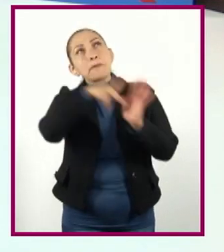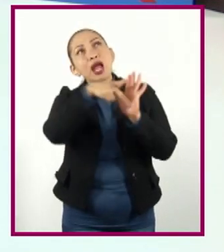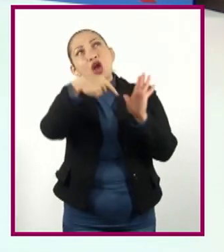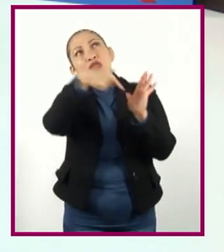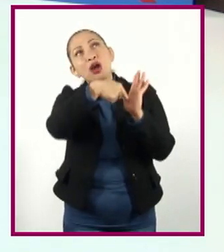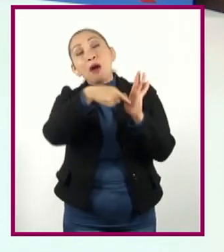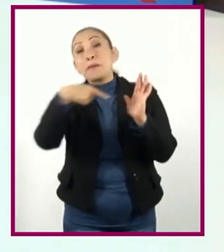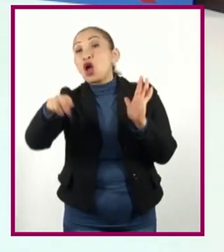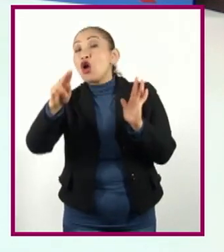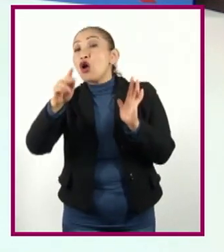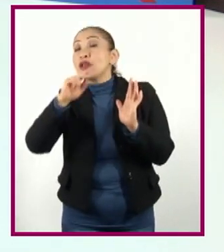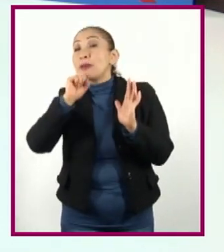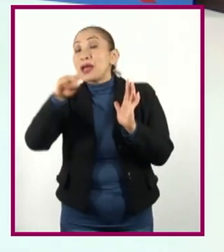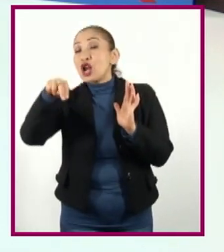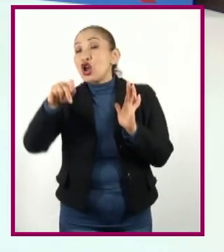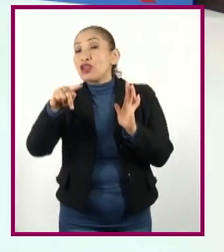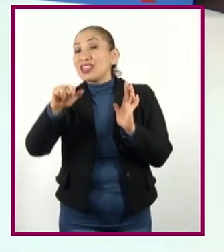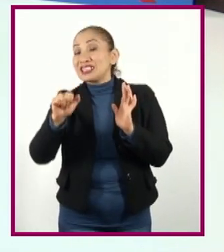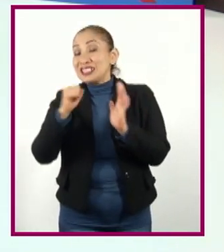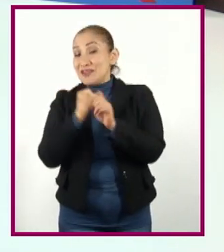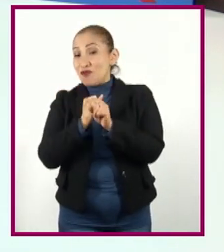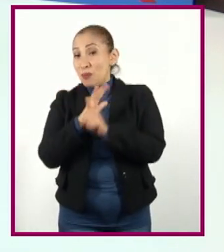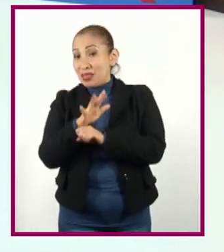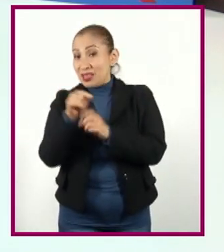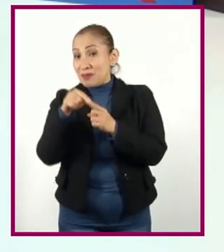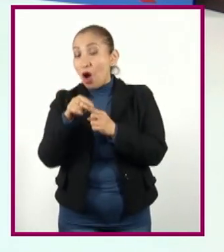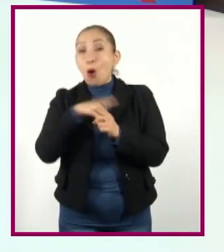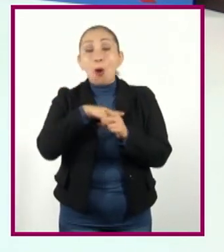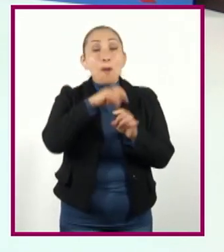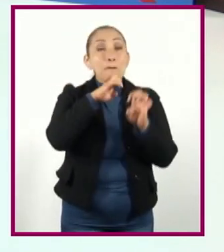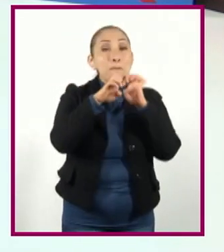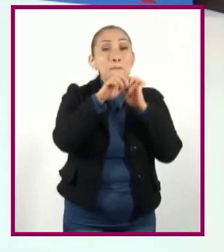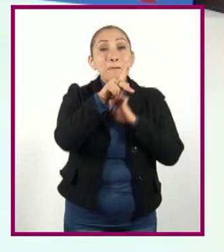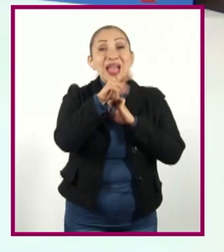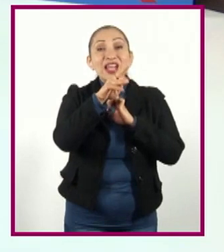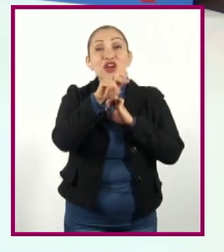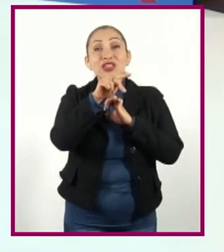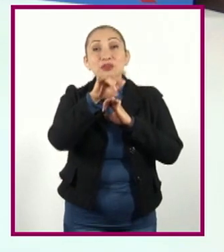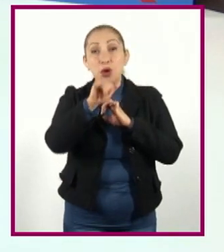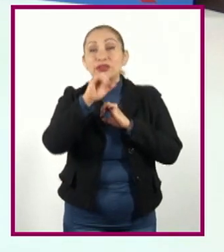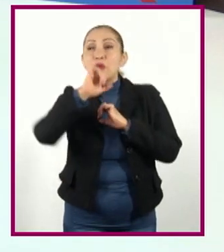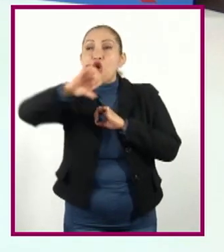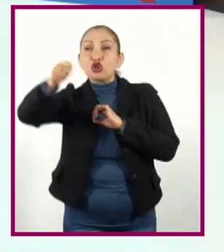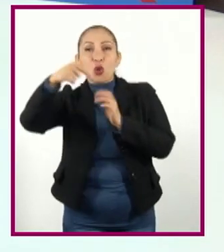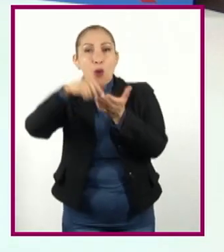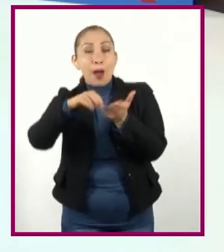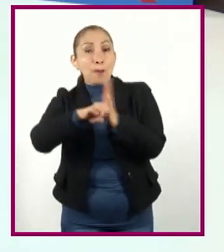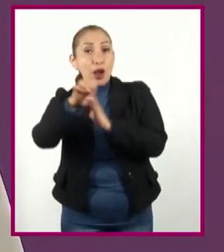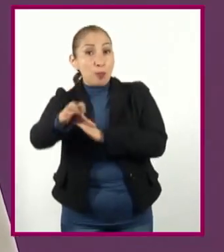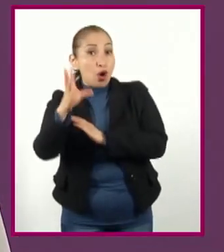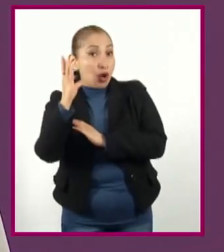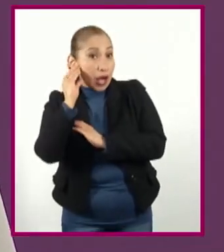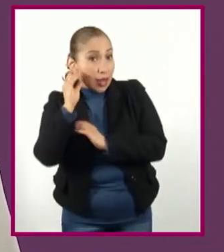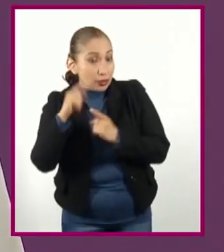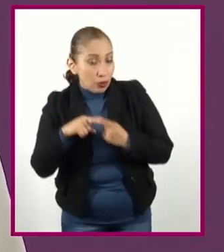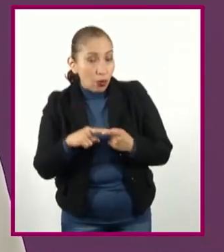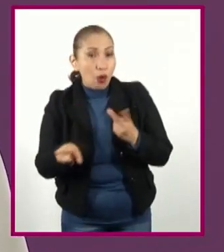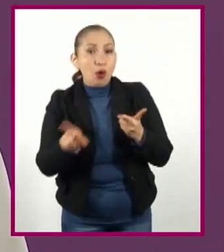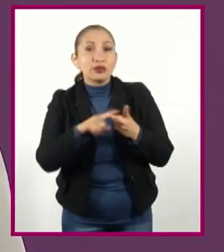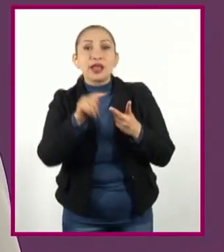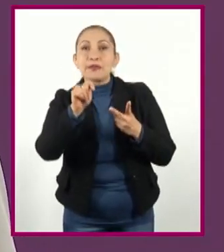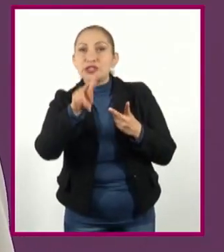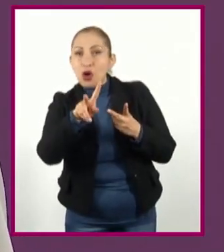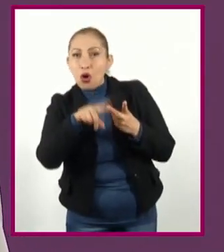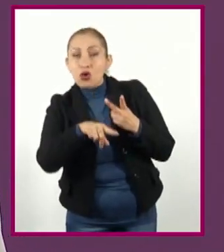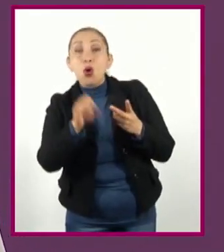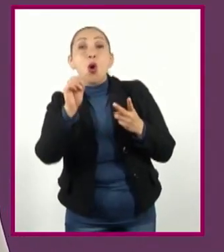notas informativas y los géneros del periodismo también se plantean en diversos medios, como la radio, la